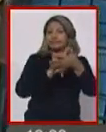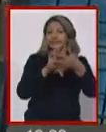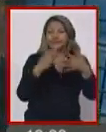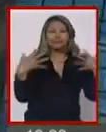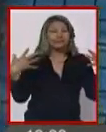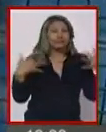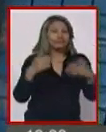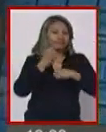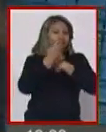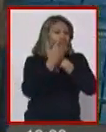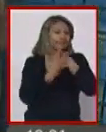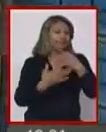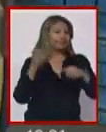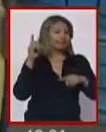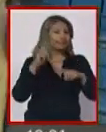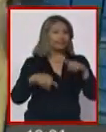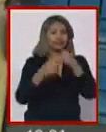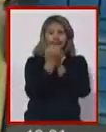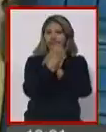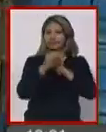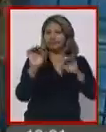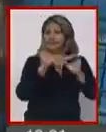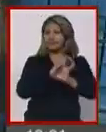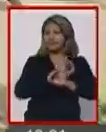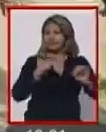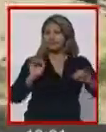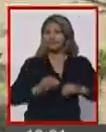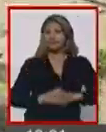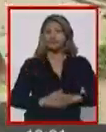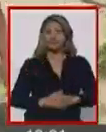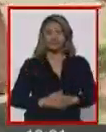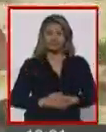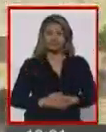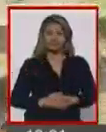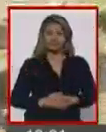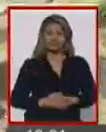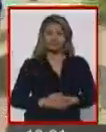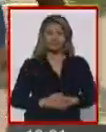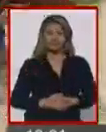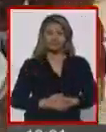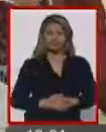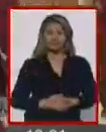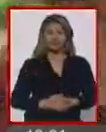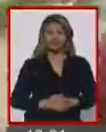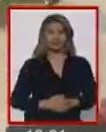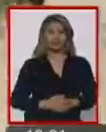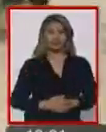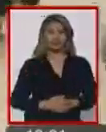terror, todos sangrando sin poder salvarlos, nadie, Dios mío.